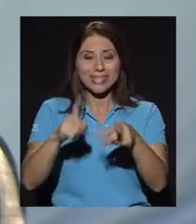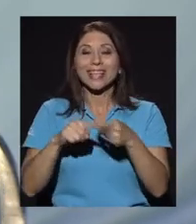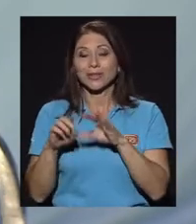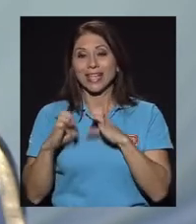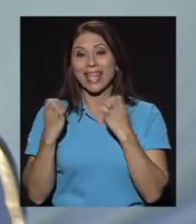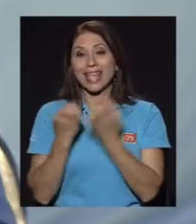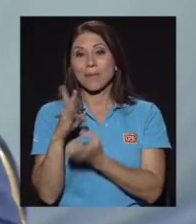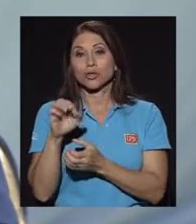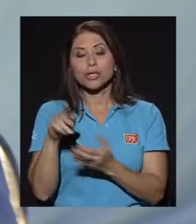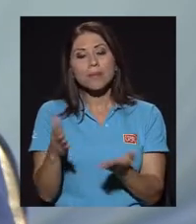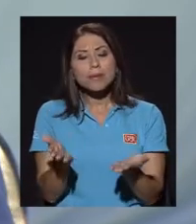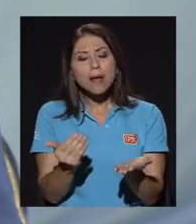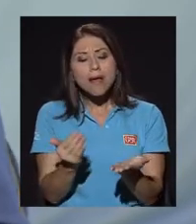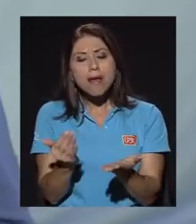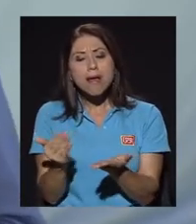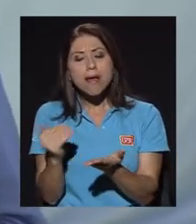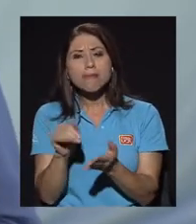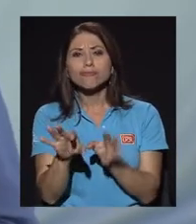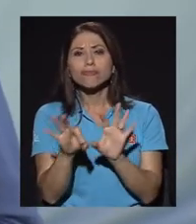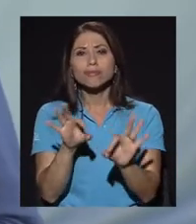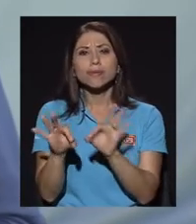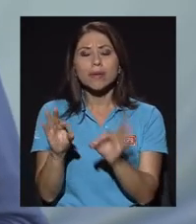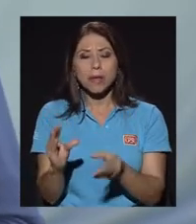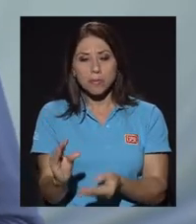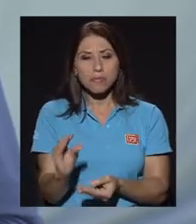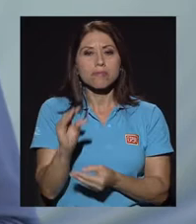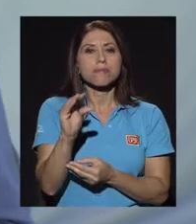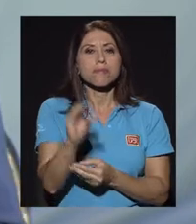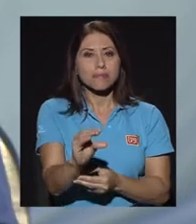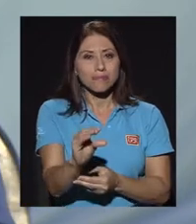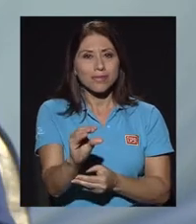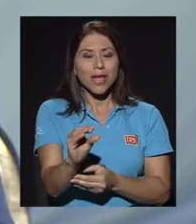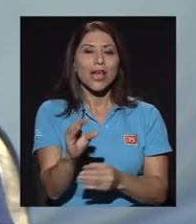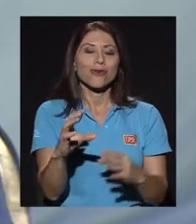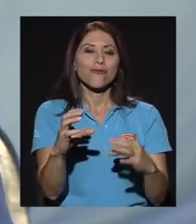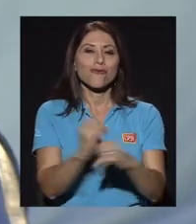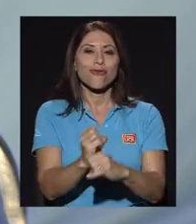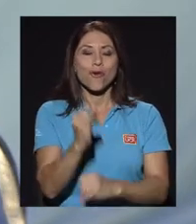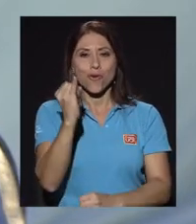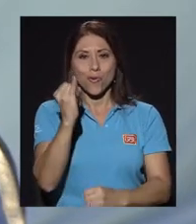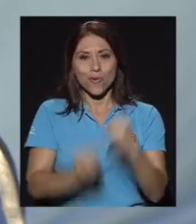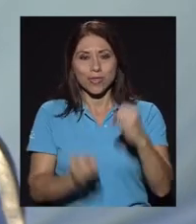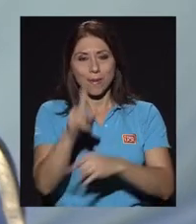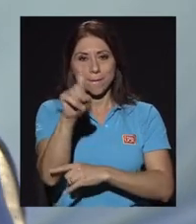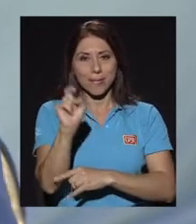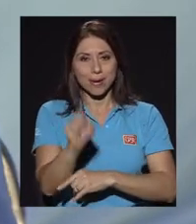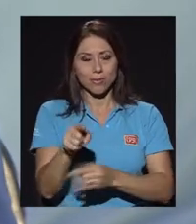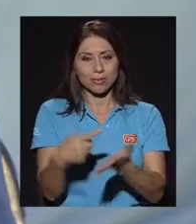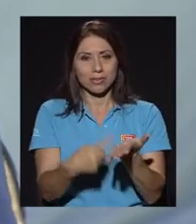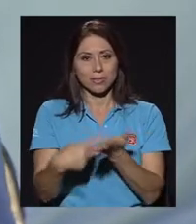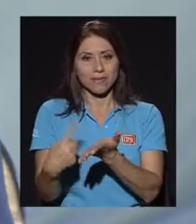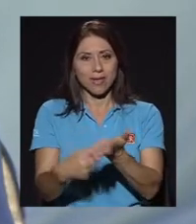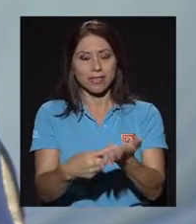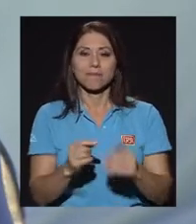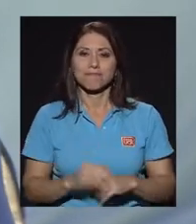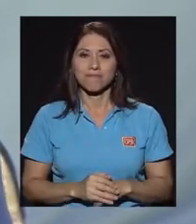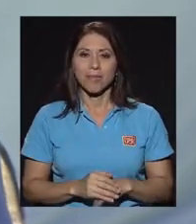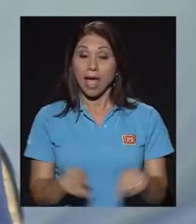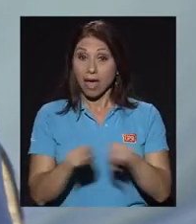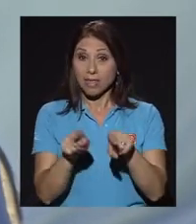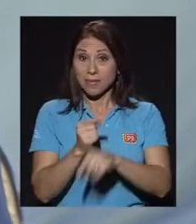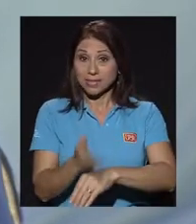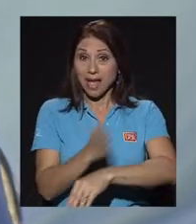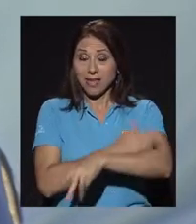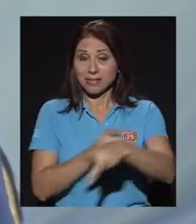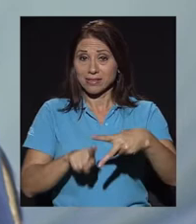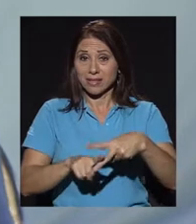equipo del CIEP hacer una selección que va a ser utilizada como la última pregunta de este debate. Además, antes de